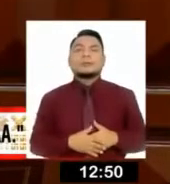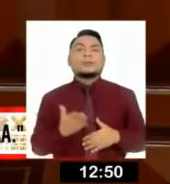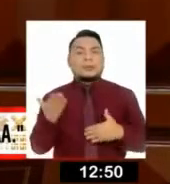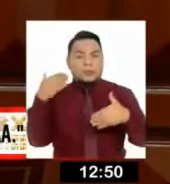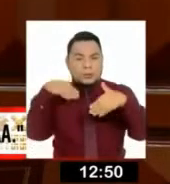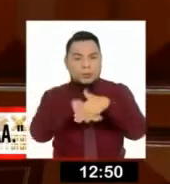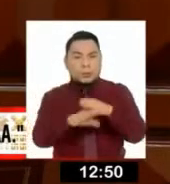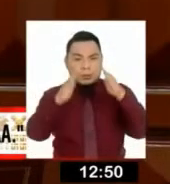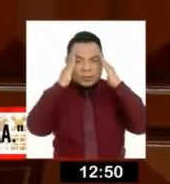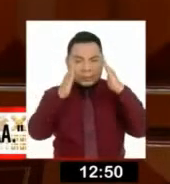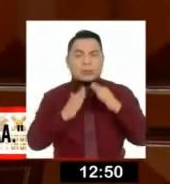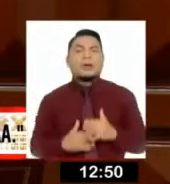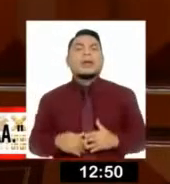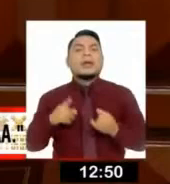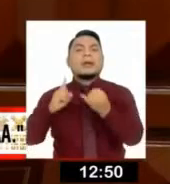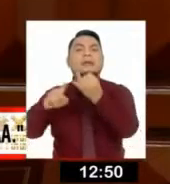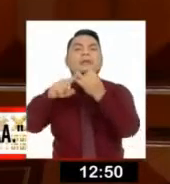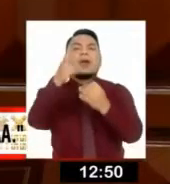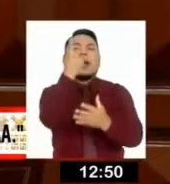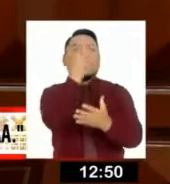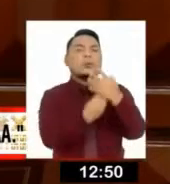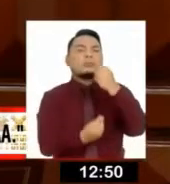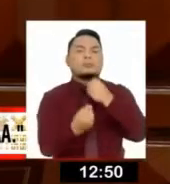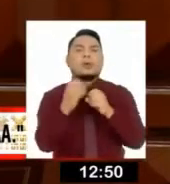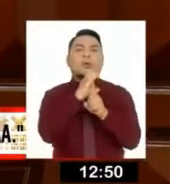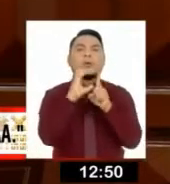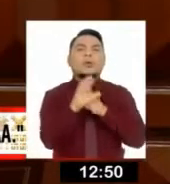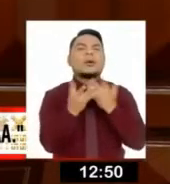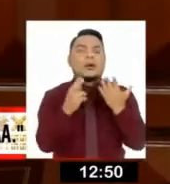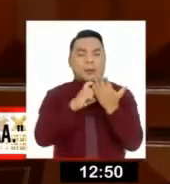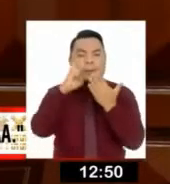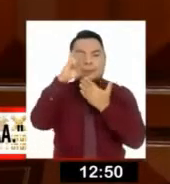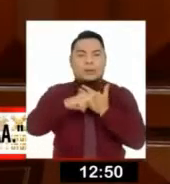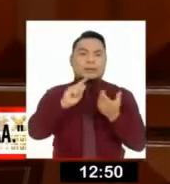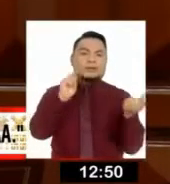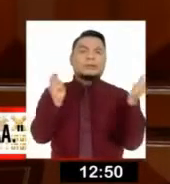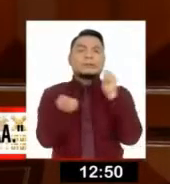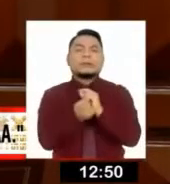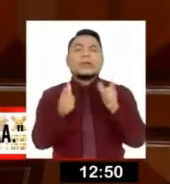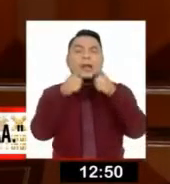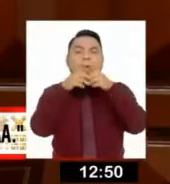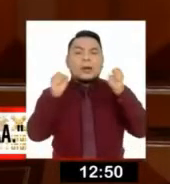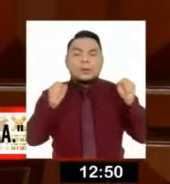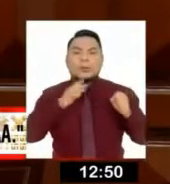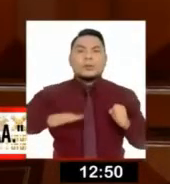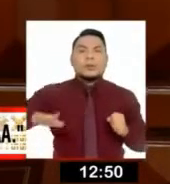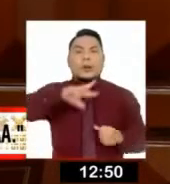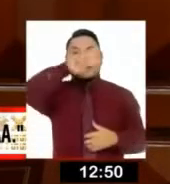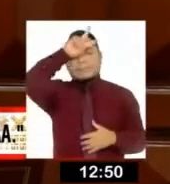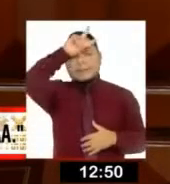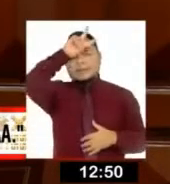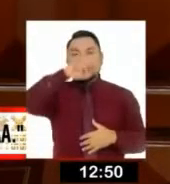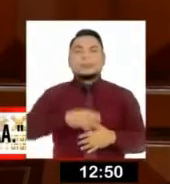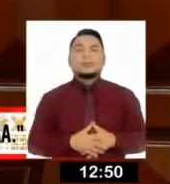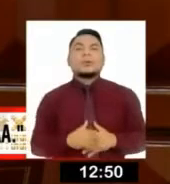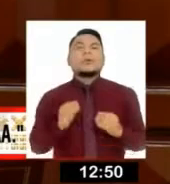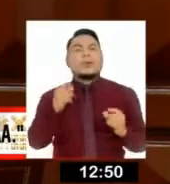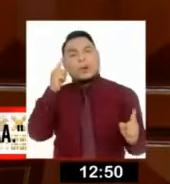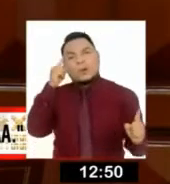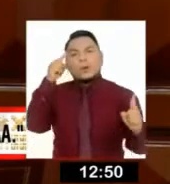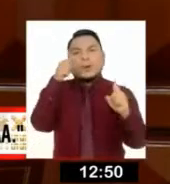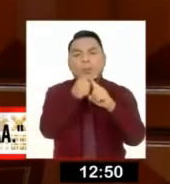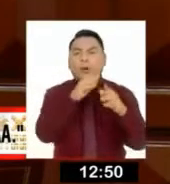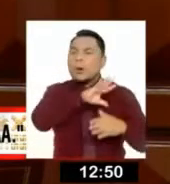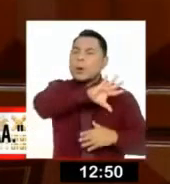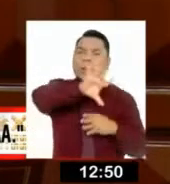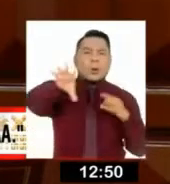Introduciremos un enfoque intercultural a través de un plan para transformar lingüísticamente al Estado peruano, con el objetivo de